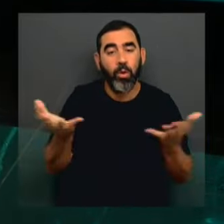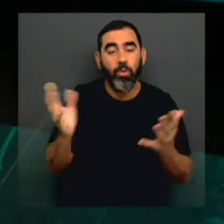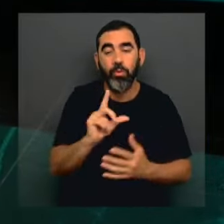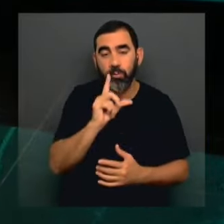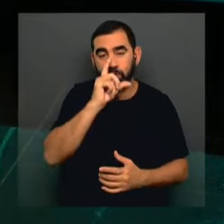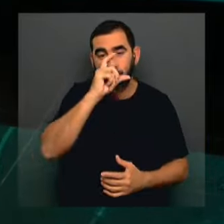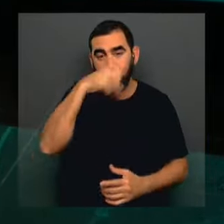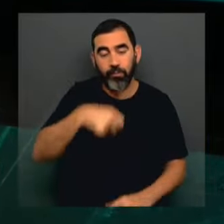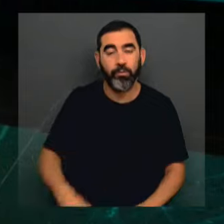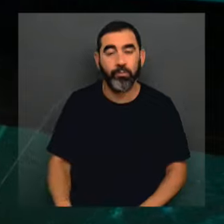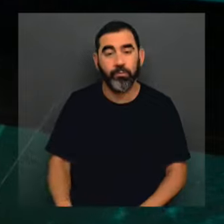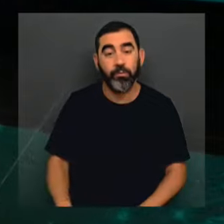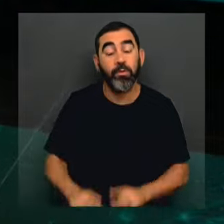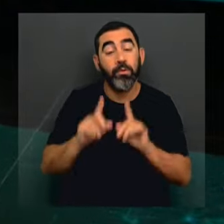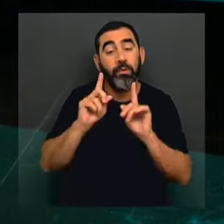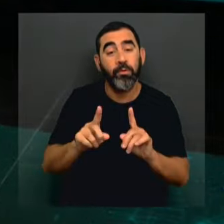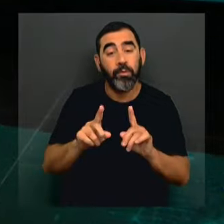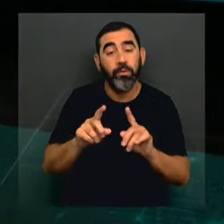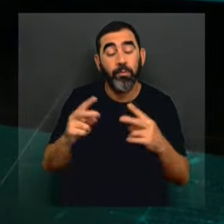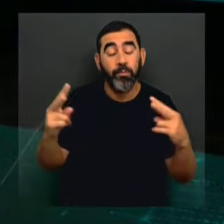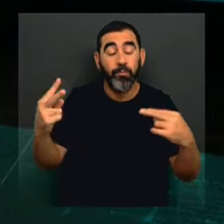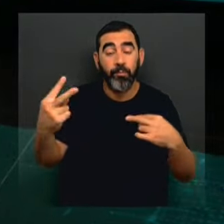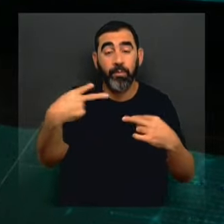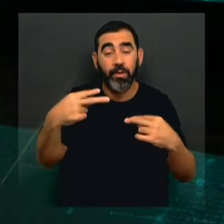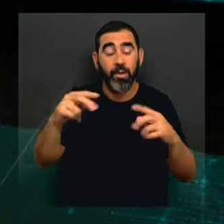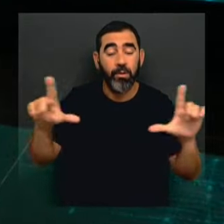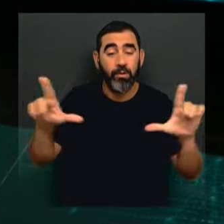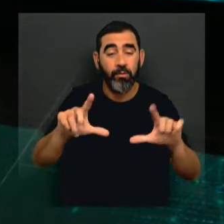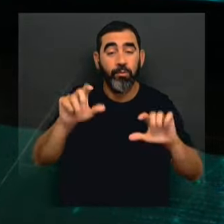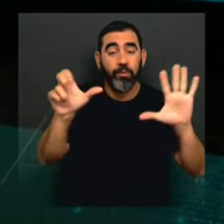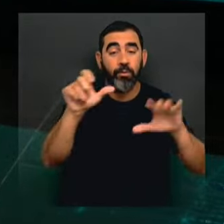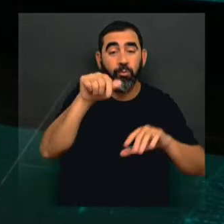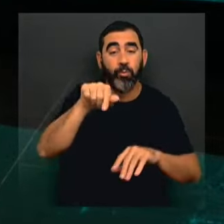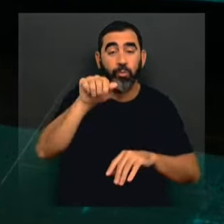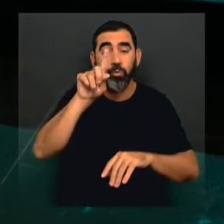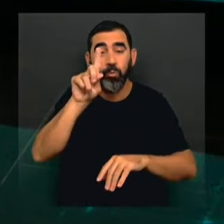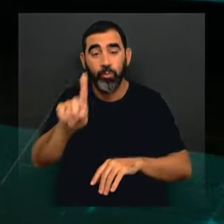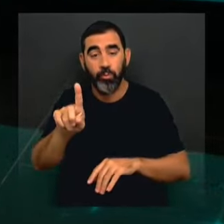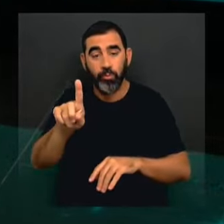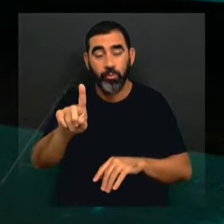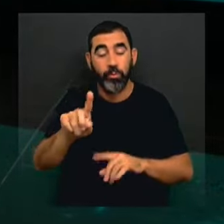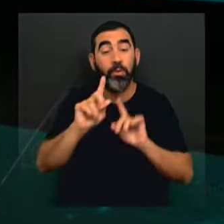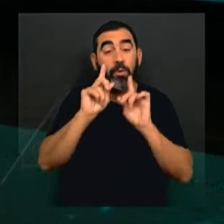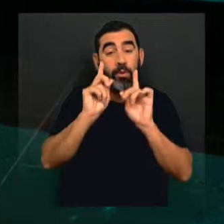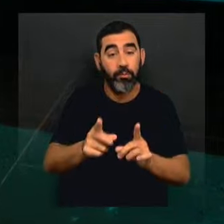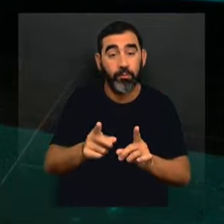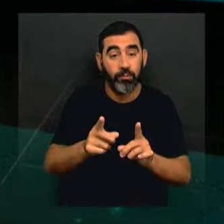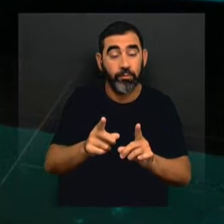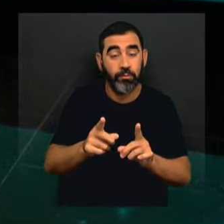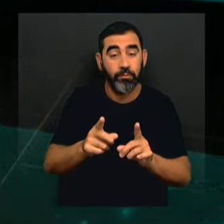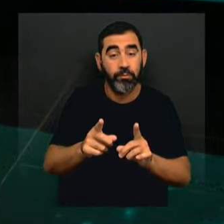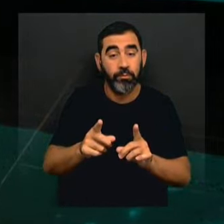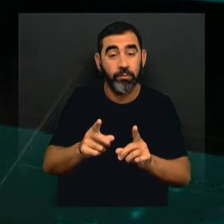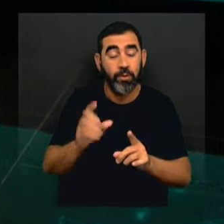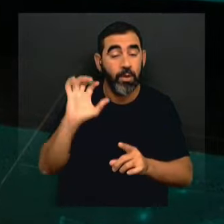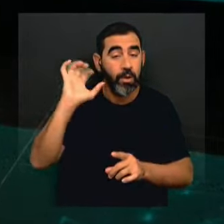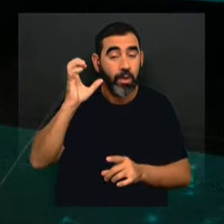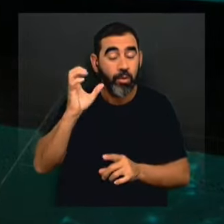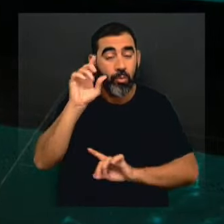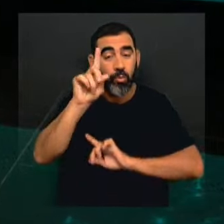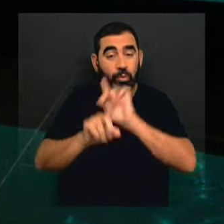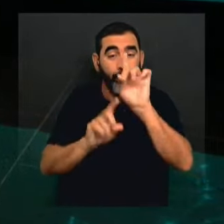actual saludar además a quienes nos siguen por televisión abierta la señal 6.1 también a quienes nos están siguiendo por uniradio la